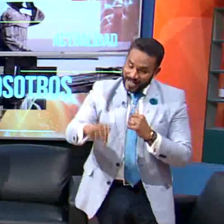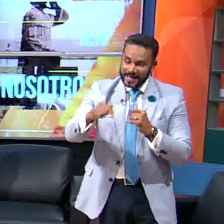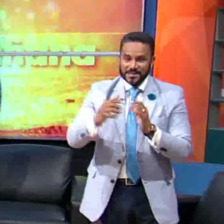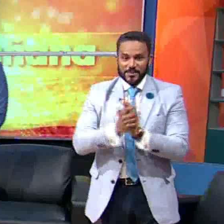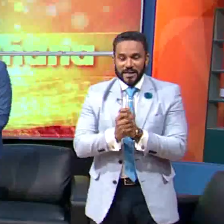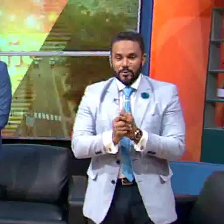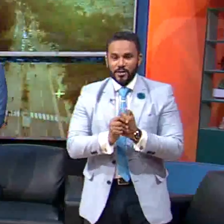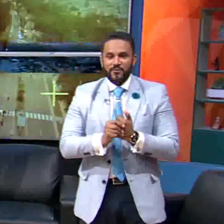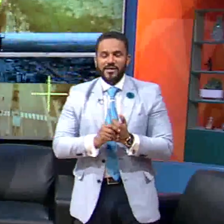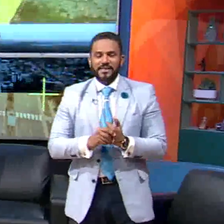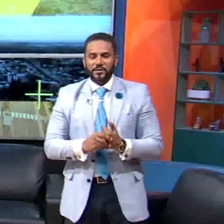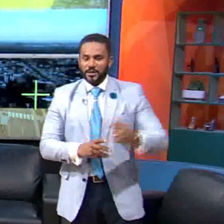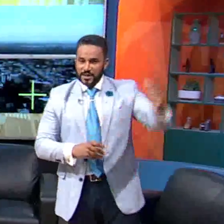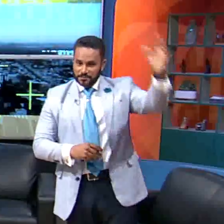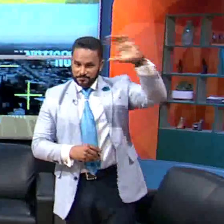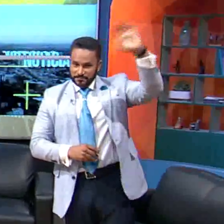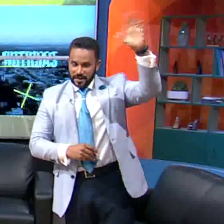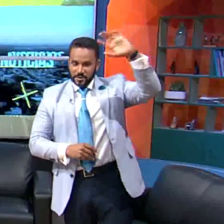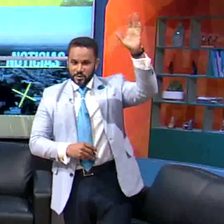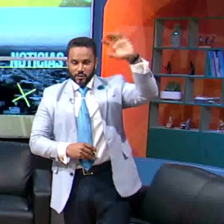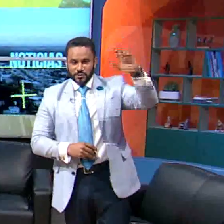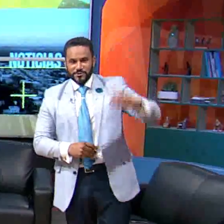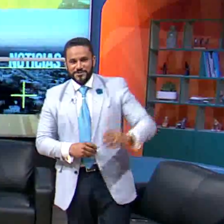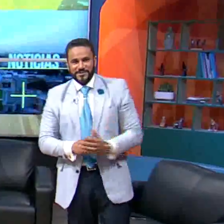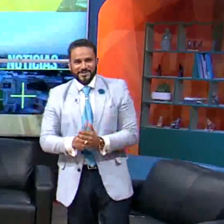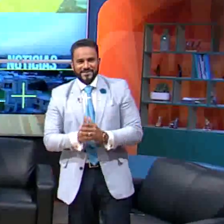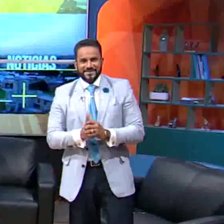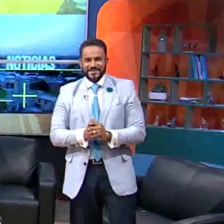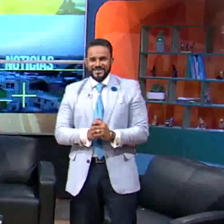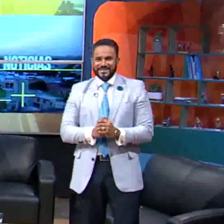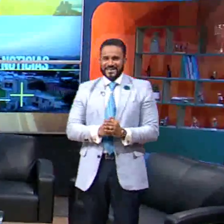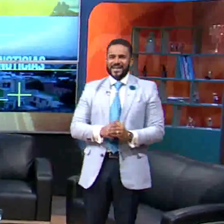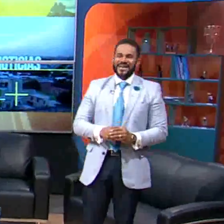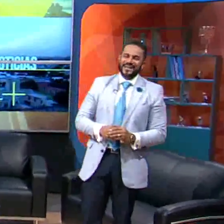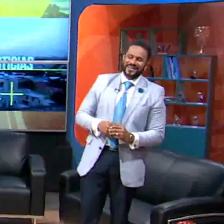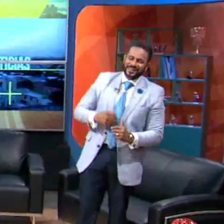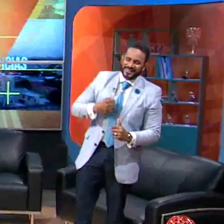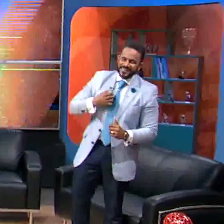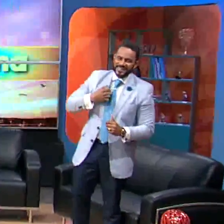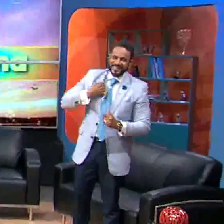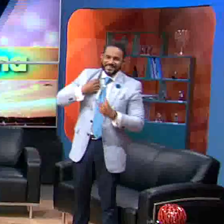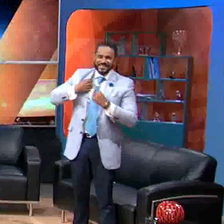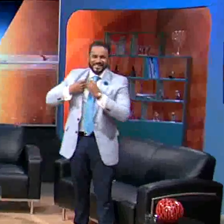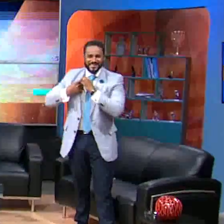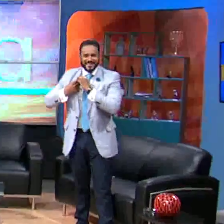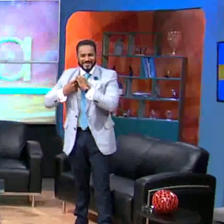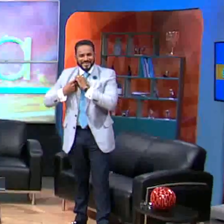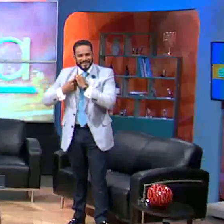Ajá, les esperamos. Feliz resto del día. Amigos todos. Dímelo, Barry Royer.